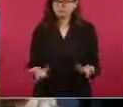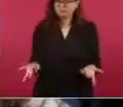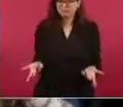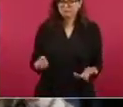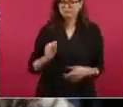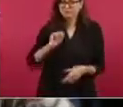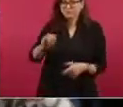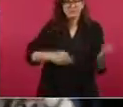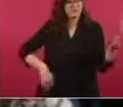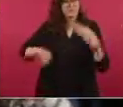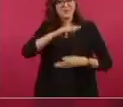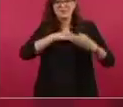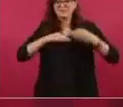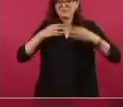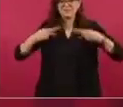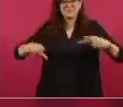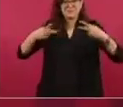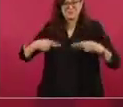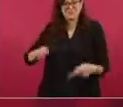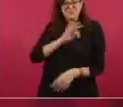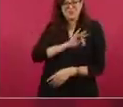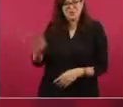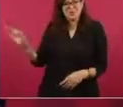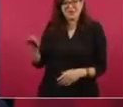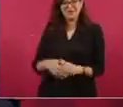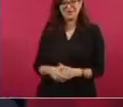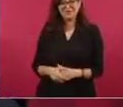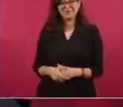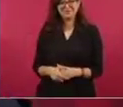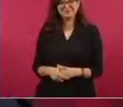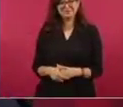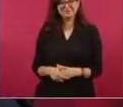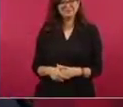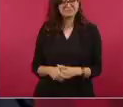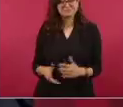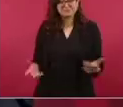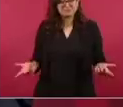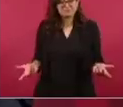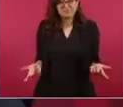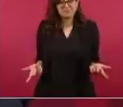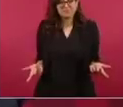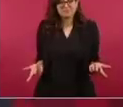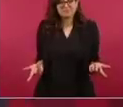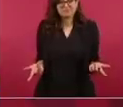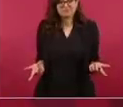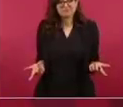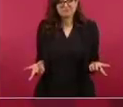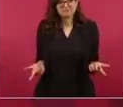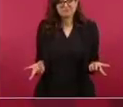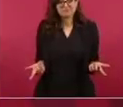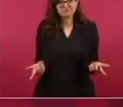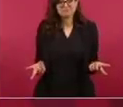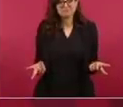Sí, todos, inclusive sin acogerse, esto es un asunto